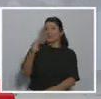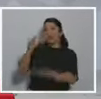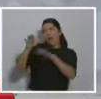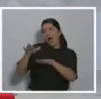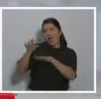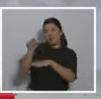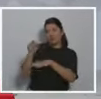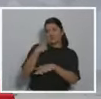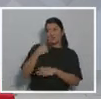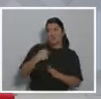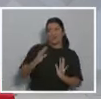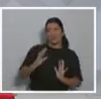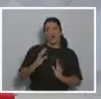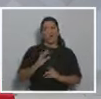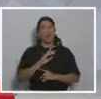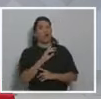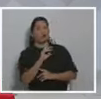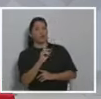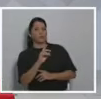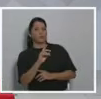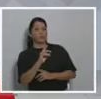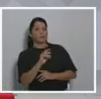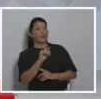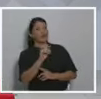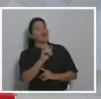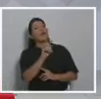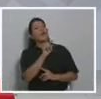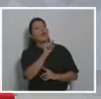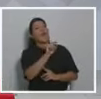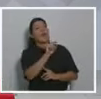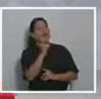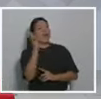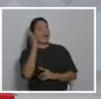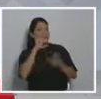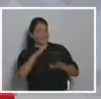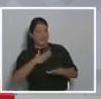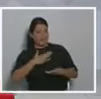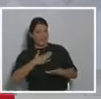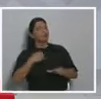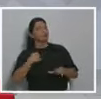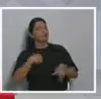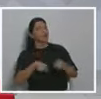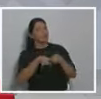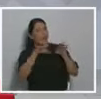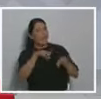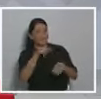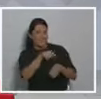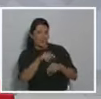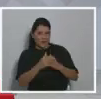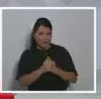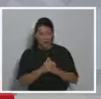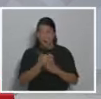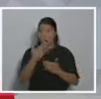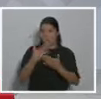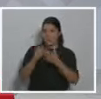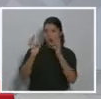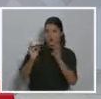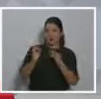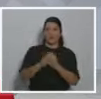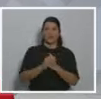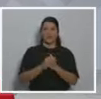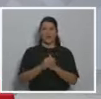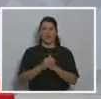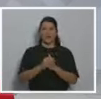admirador de ella, dice. No, ella es la admiradora. Ella es la admiradora. Ah, ok, bueno, pues yo también la admiro a ella. Bueno, está bien. Ok. Pues